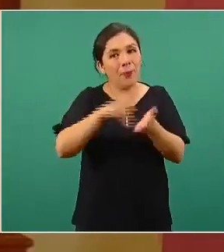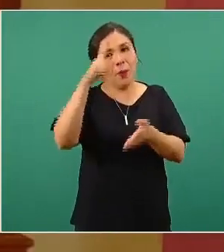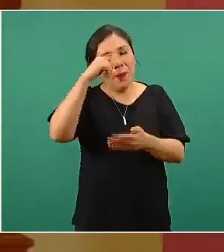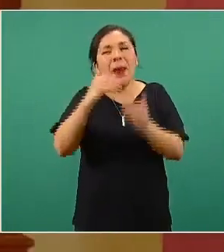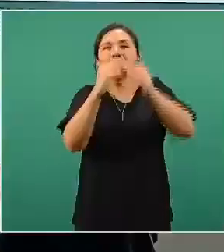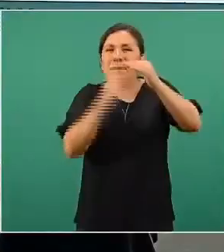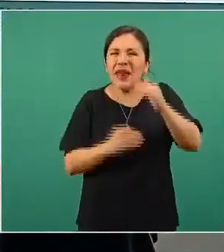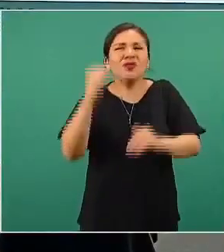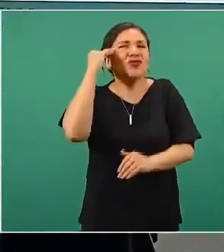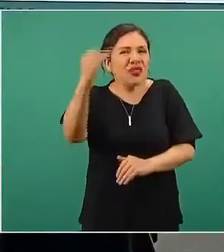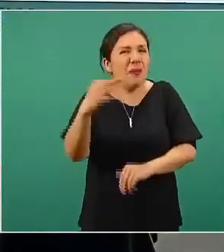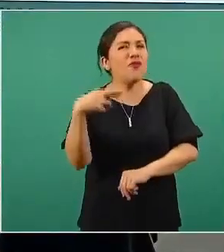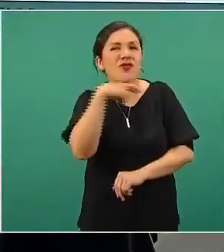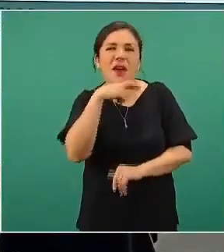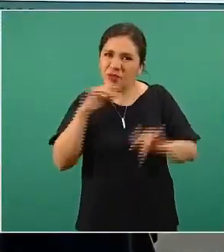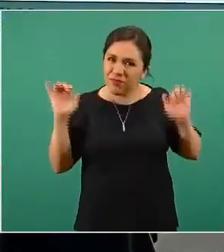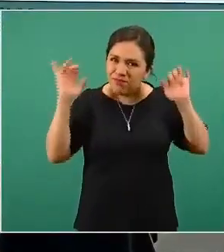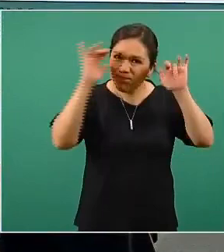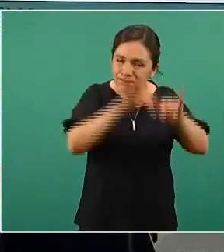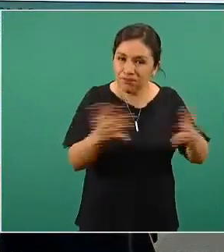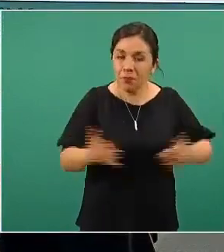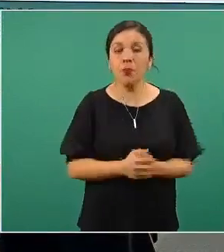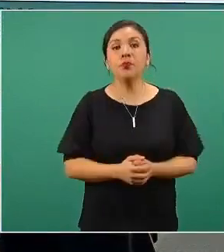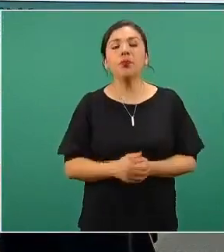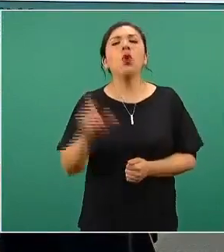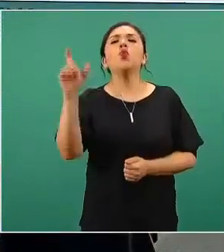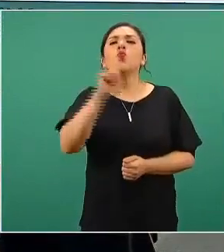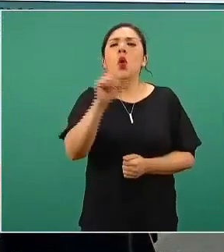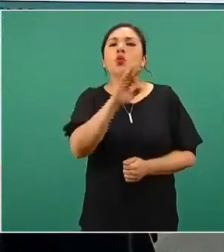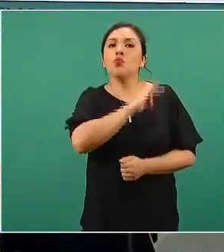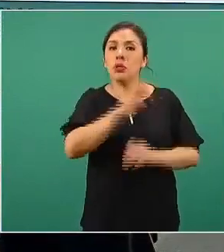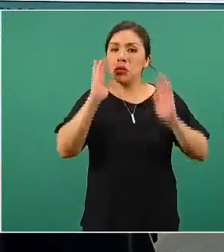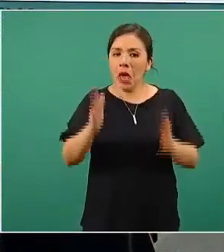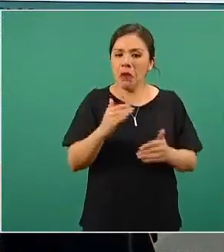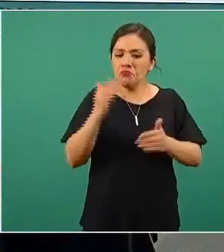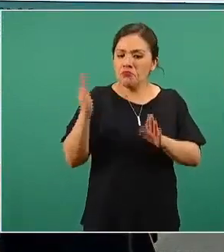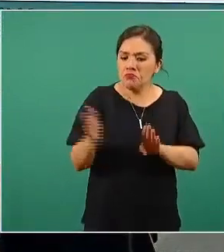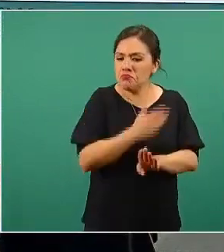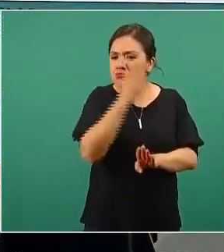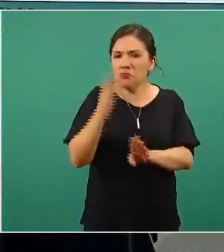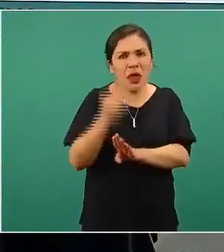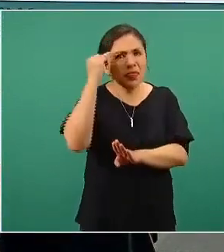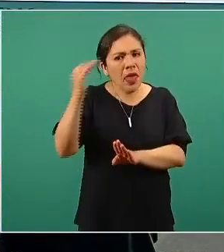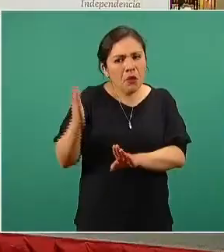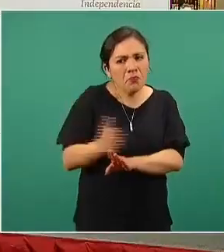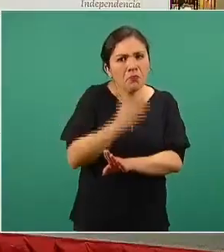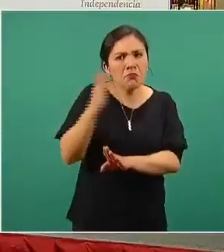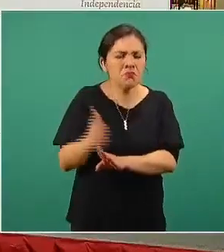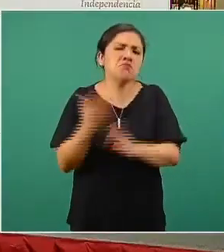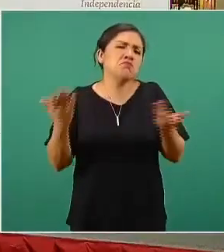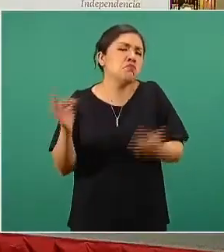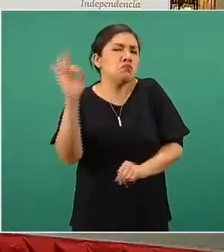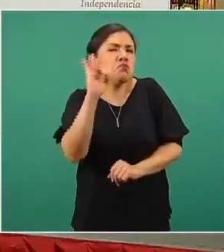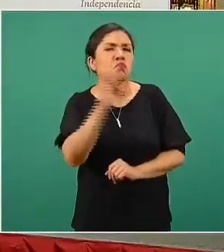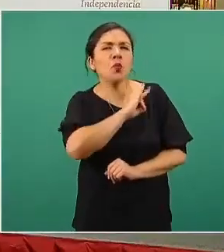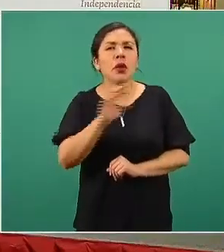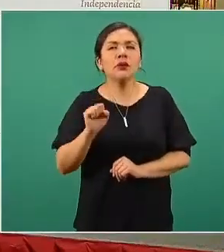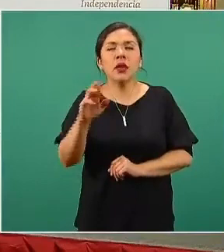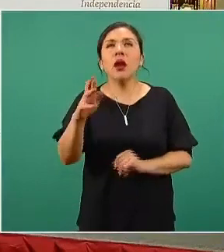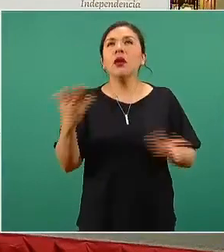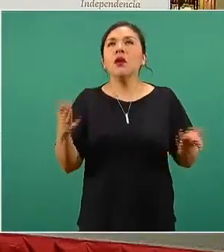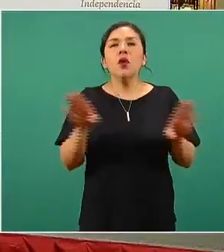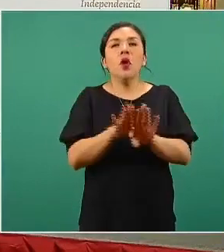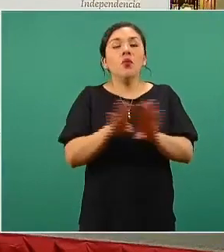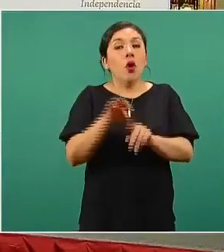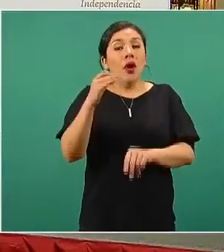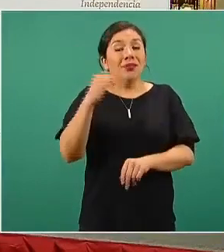cortar los tiempos. ¿Cuándo entonces podríamos ir logrando las etapas? Es muy probable